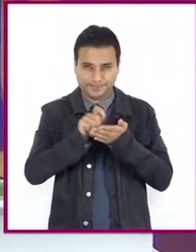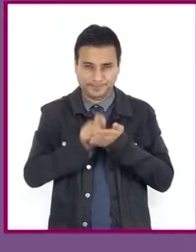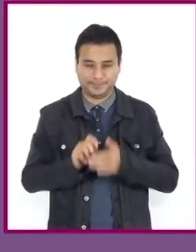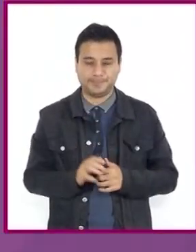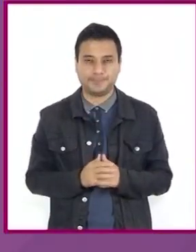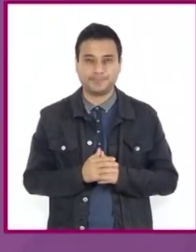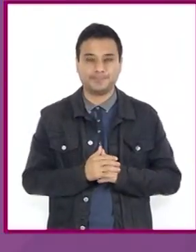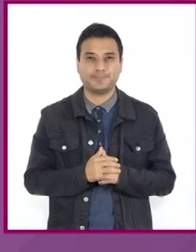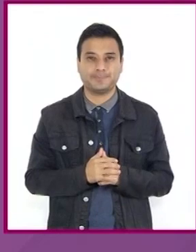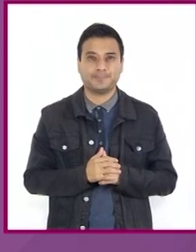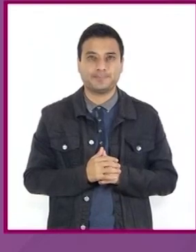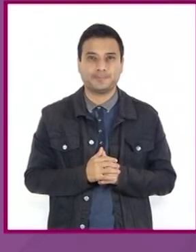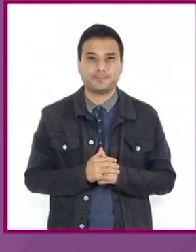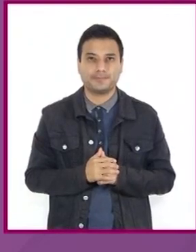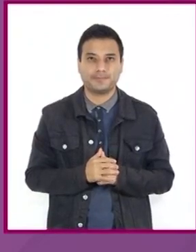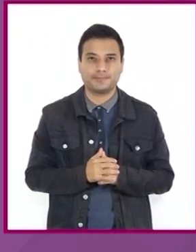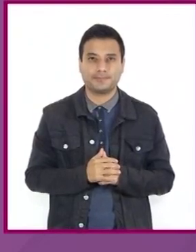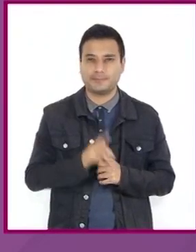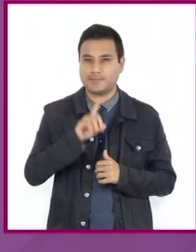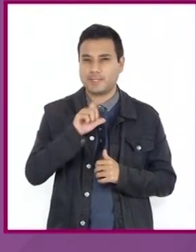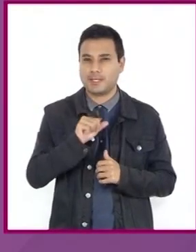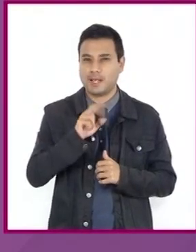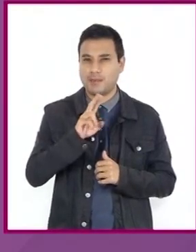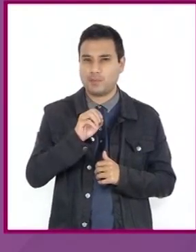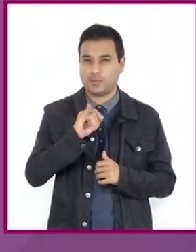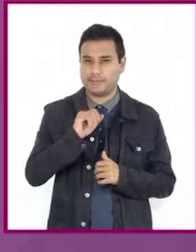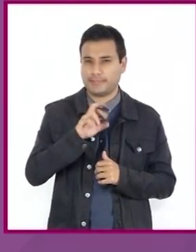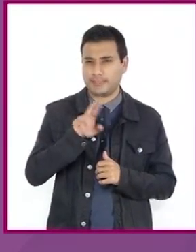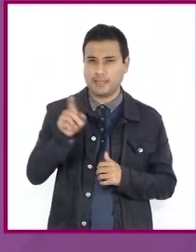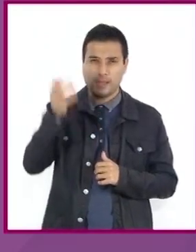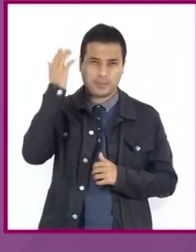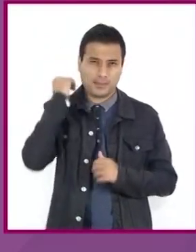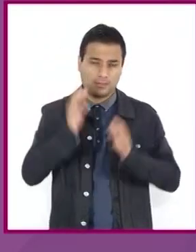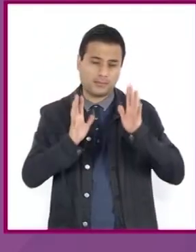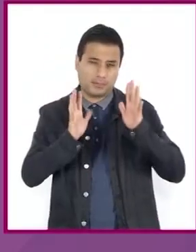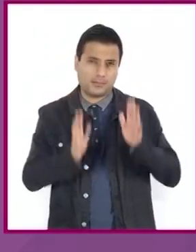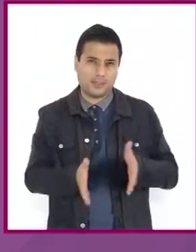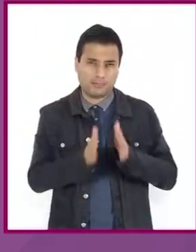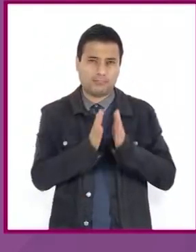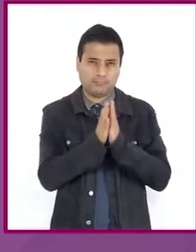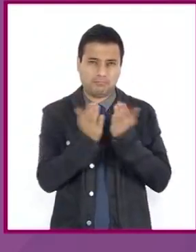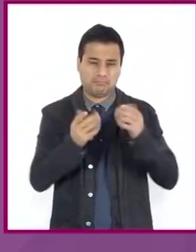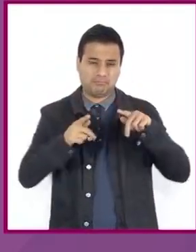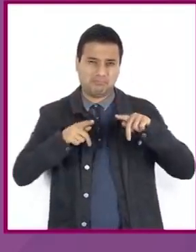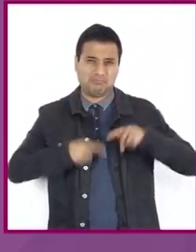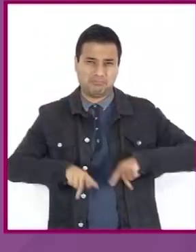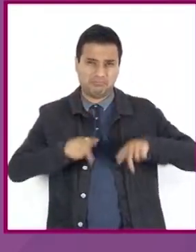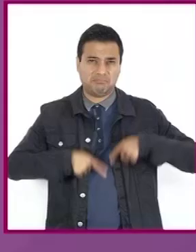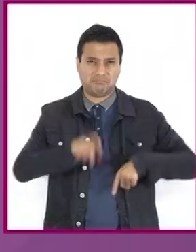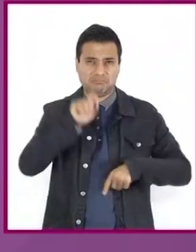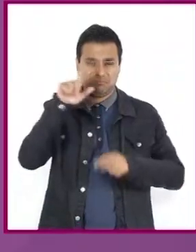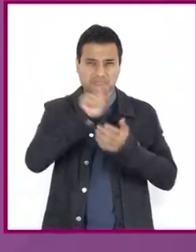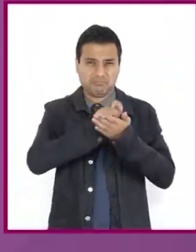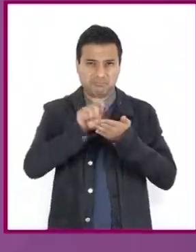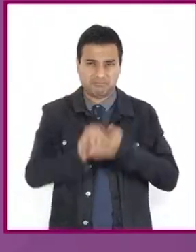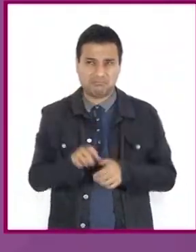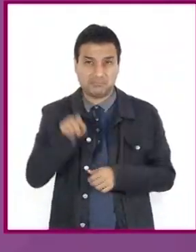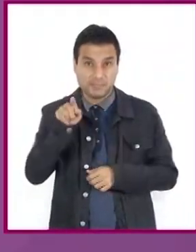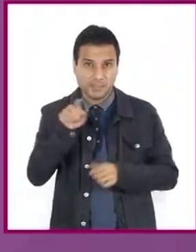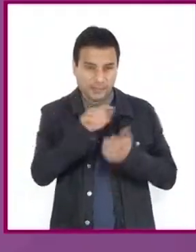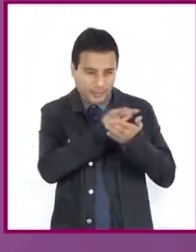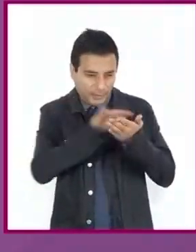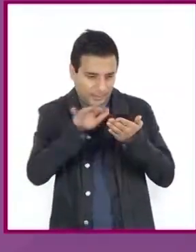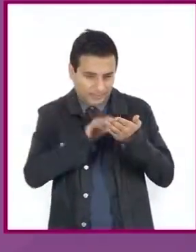palabras. Antoine Lavoisier había leído los trabajos de varios científicos y repetiría algunos de los experimentos que ellos